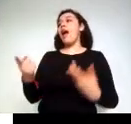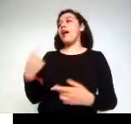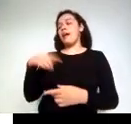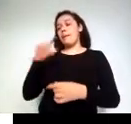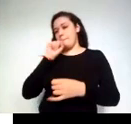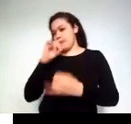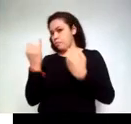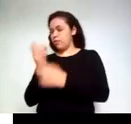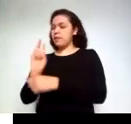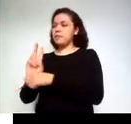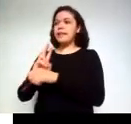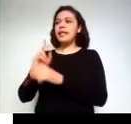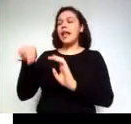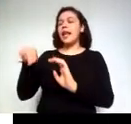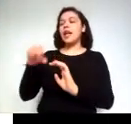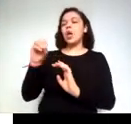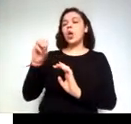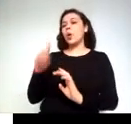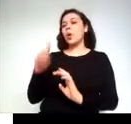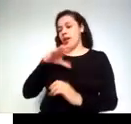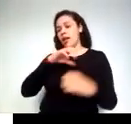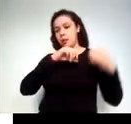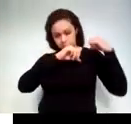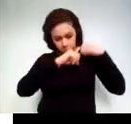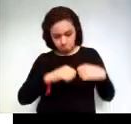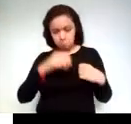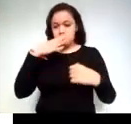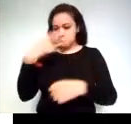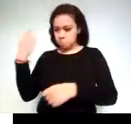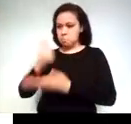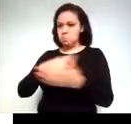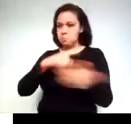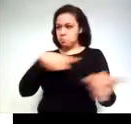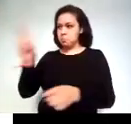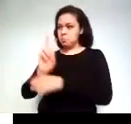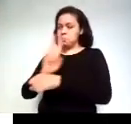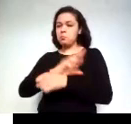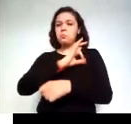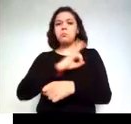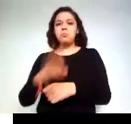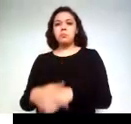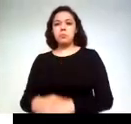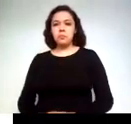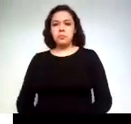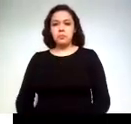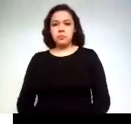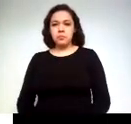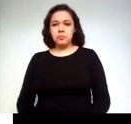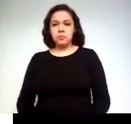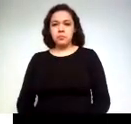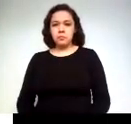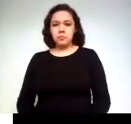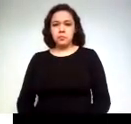pueden, están autorizados por la Secretaría del Trabajo y Previsión Social para poder hacer estas revisiones. Ahora, ¿cómo se